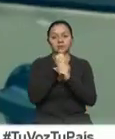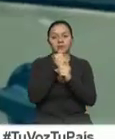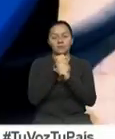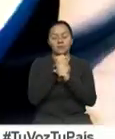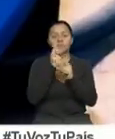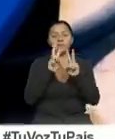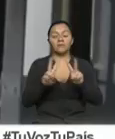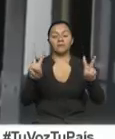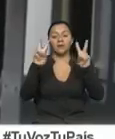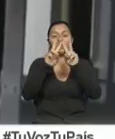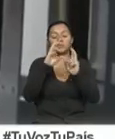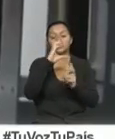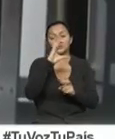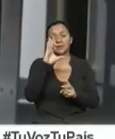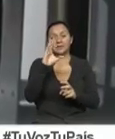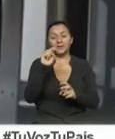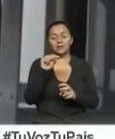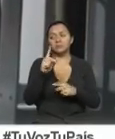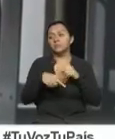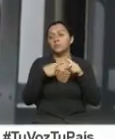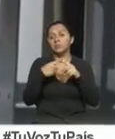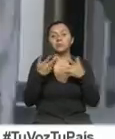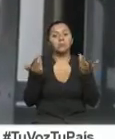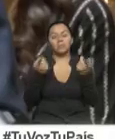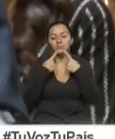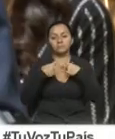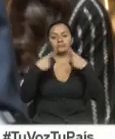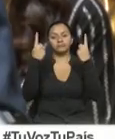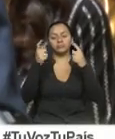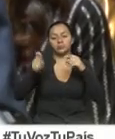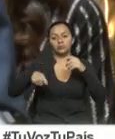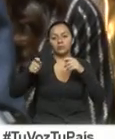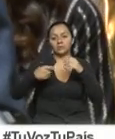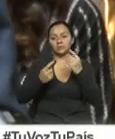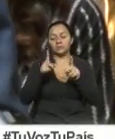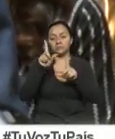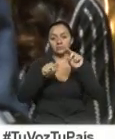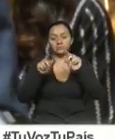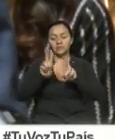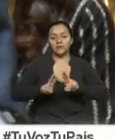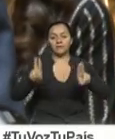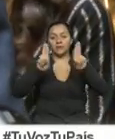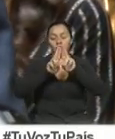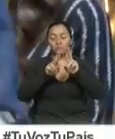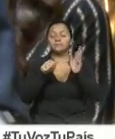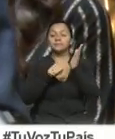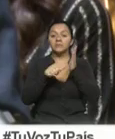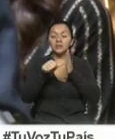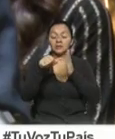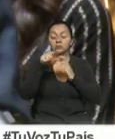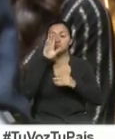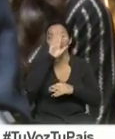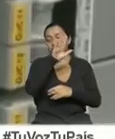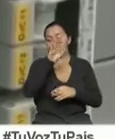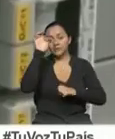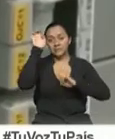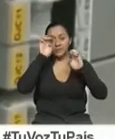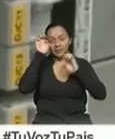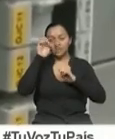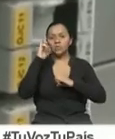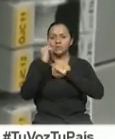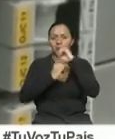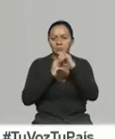el valor de CNT se dará a conocer cuando se lance la subasta. El ministro de Sectores Estratégicos aseguró que los empresarios